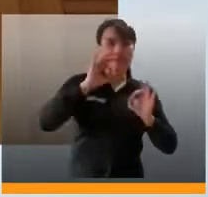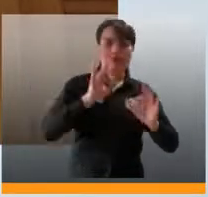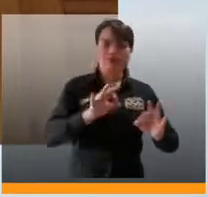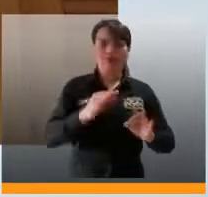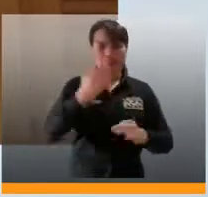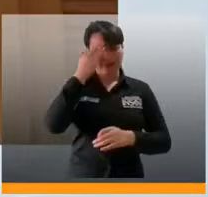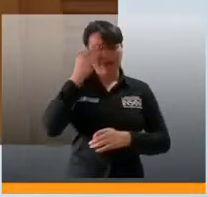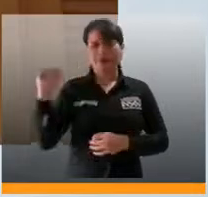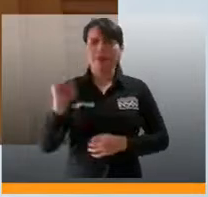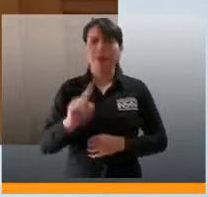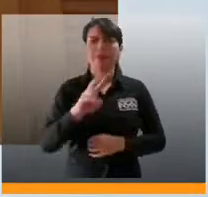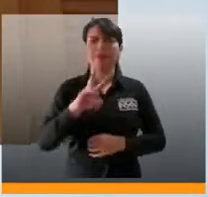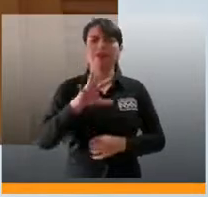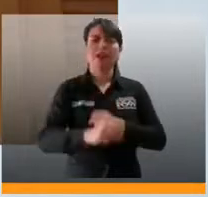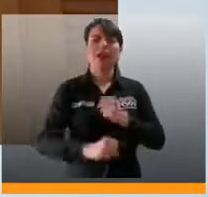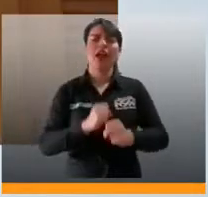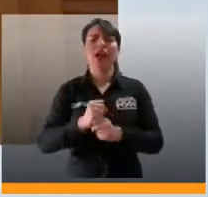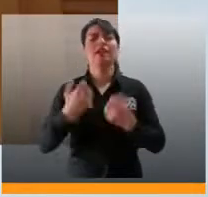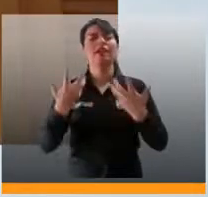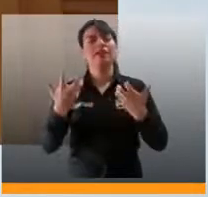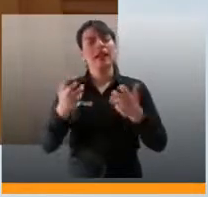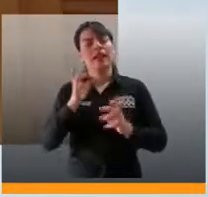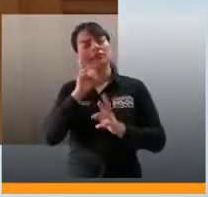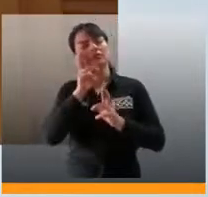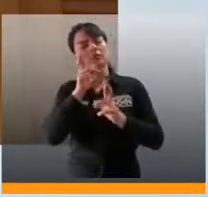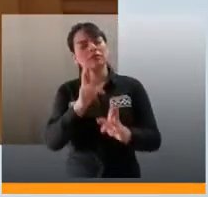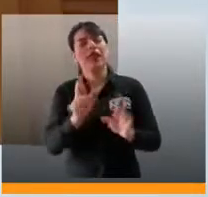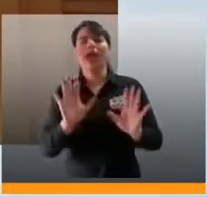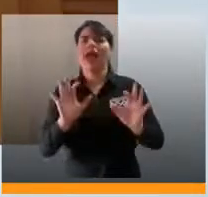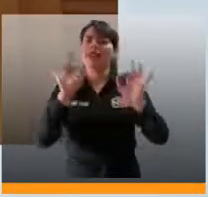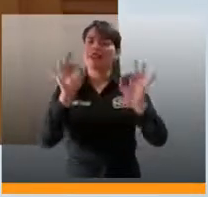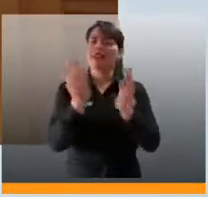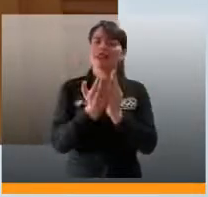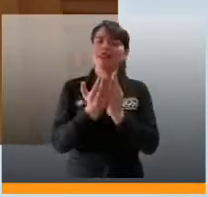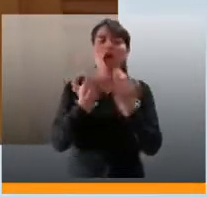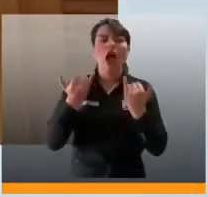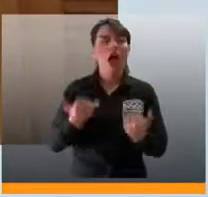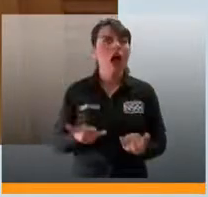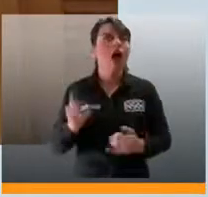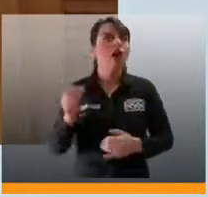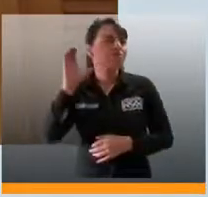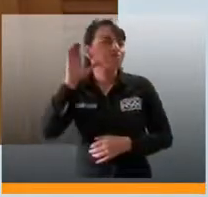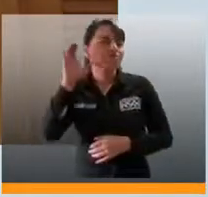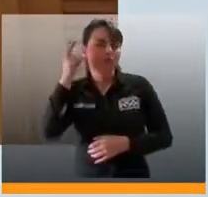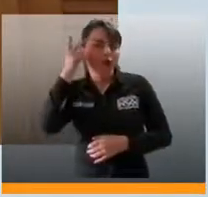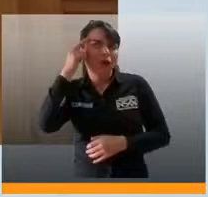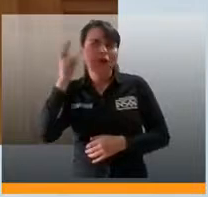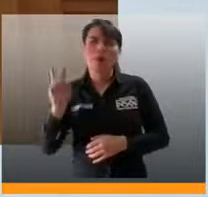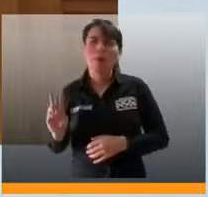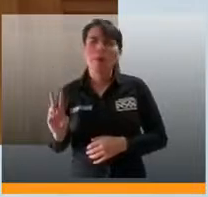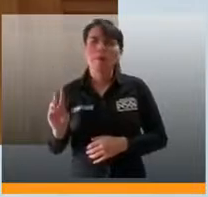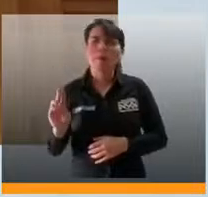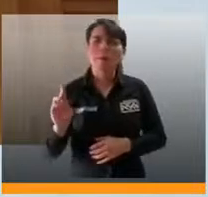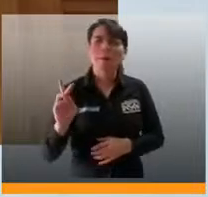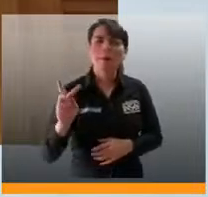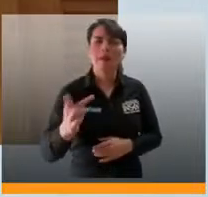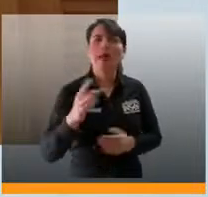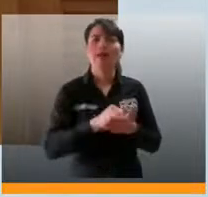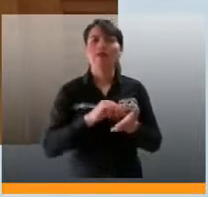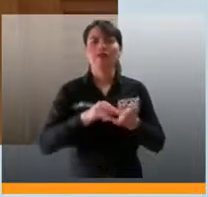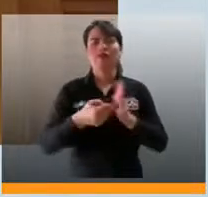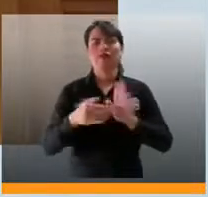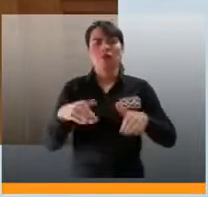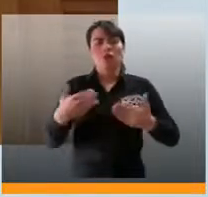sistema de aseguramiento de la calidad que ha evolucionado claramente, y cómo se prepara desde la